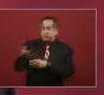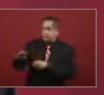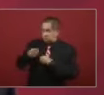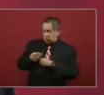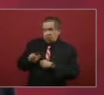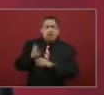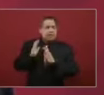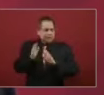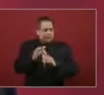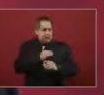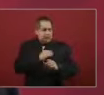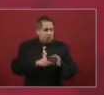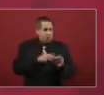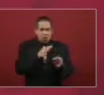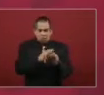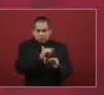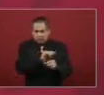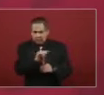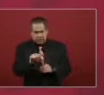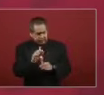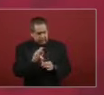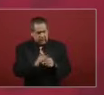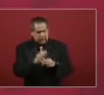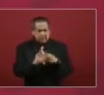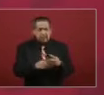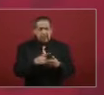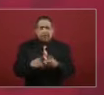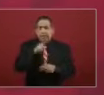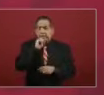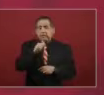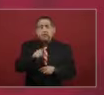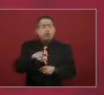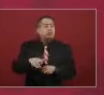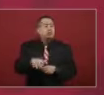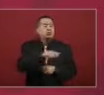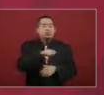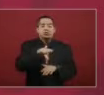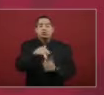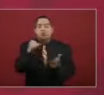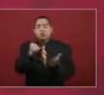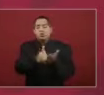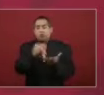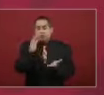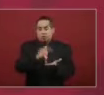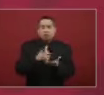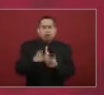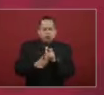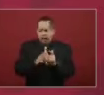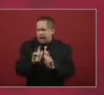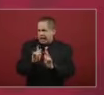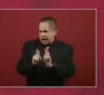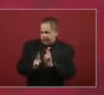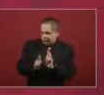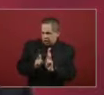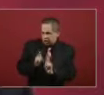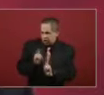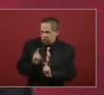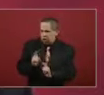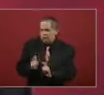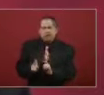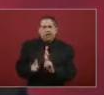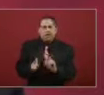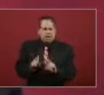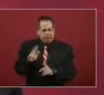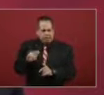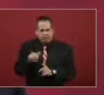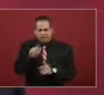de que se está cumpliendo. También en el caso de la reducción de los impuestos, pero va lento. Y